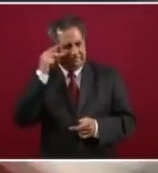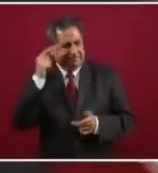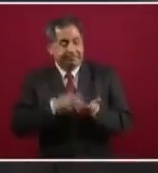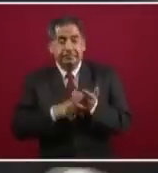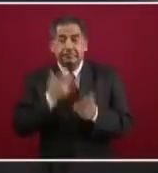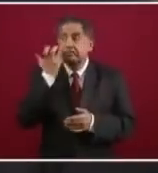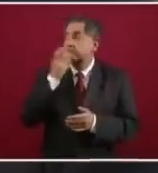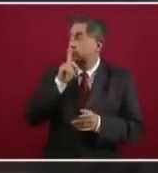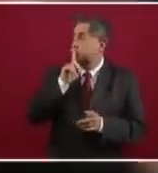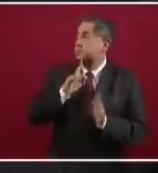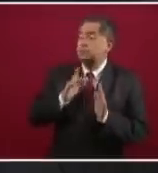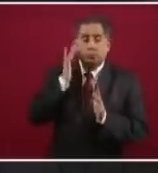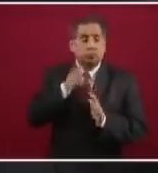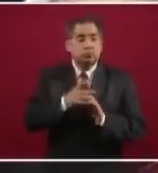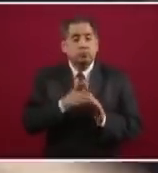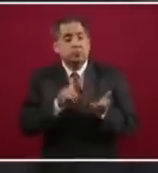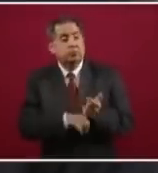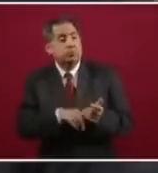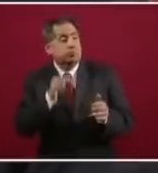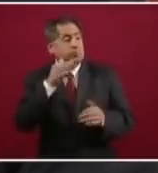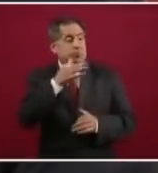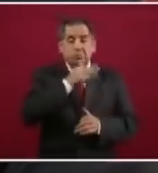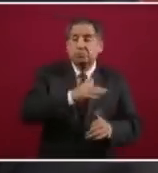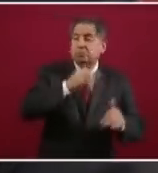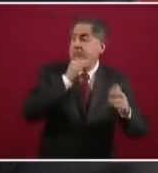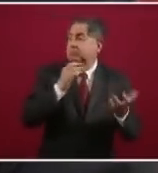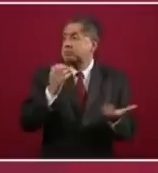después del fraude? Fiesta.